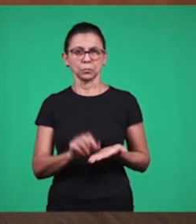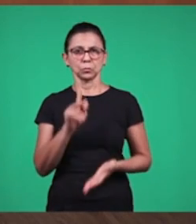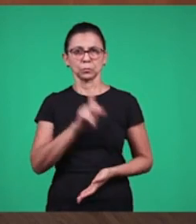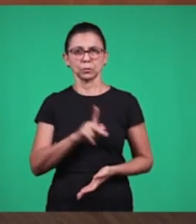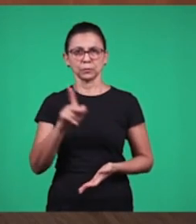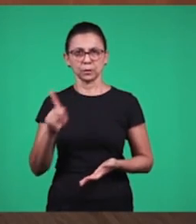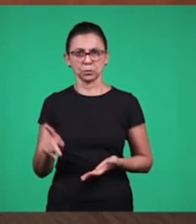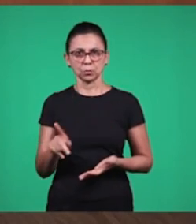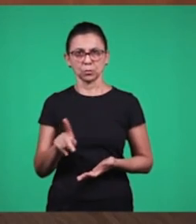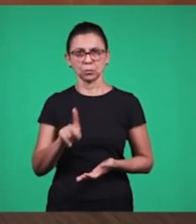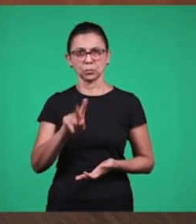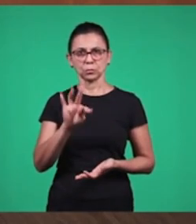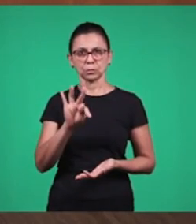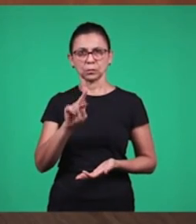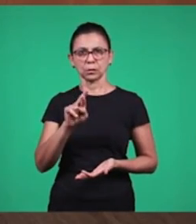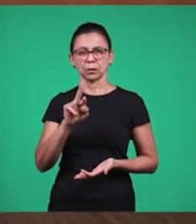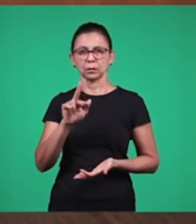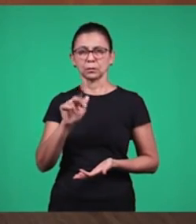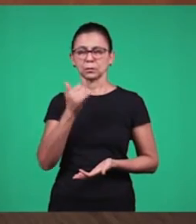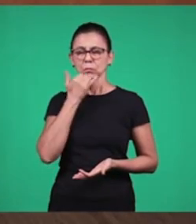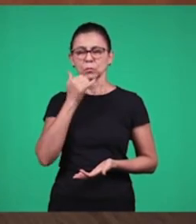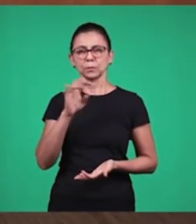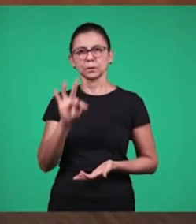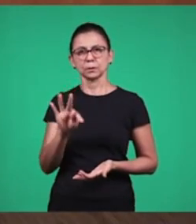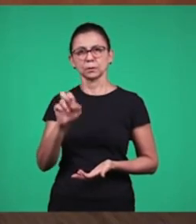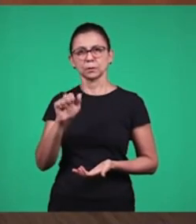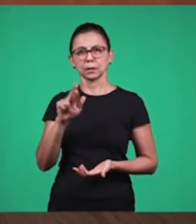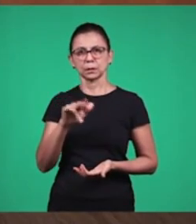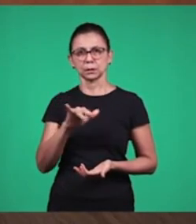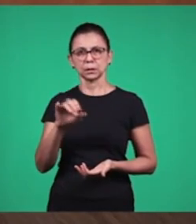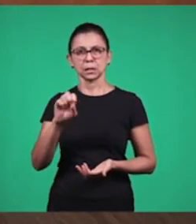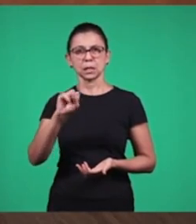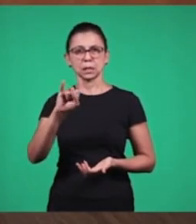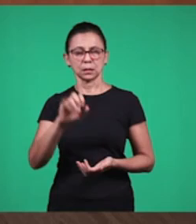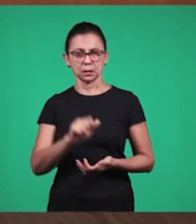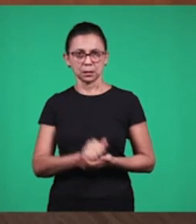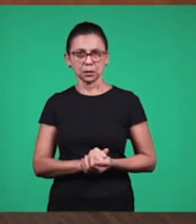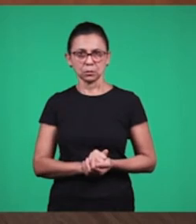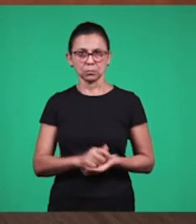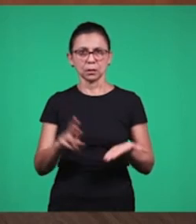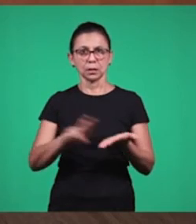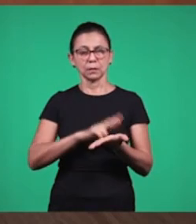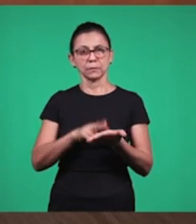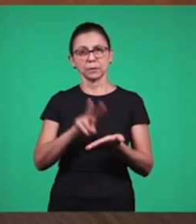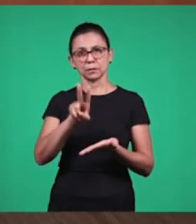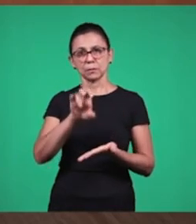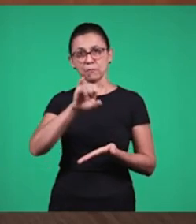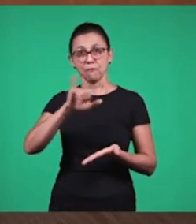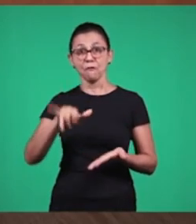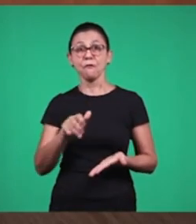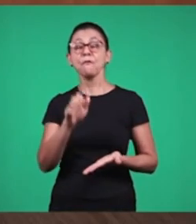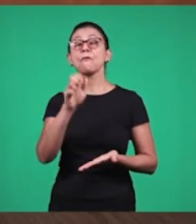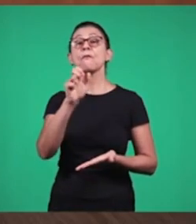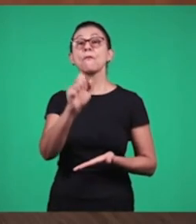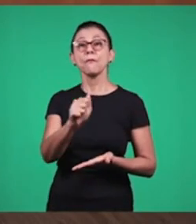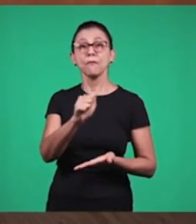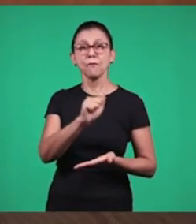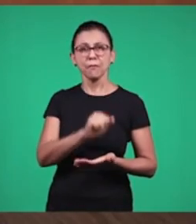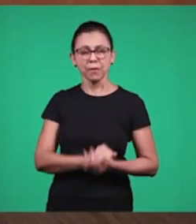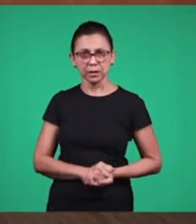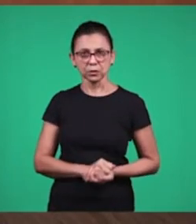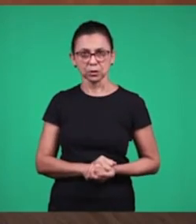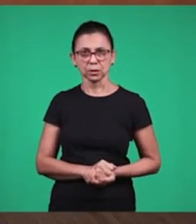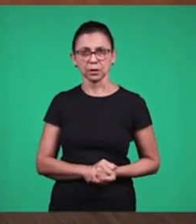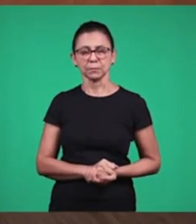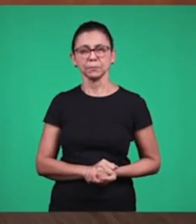revista, esto es, de este fin de semana, la revista de este fin de semana. Yo pregunto, ¿por qué esta